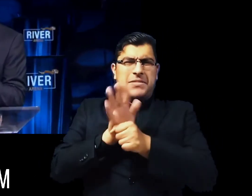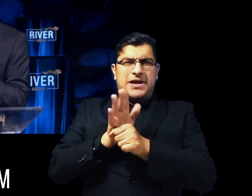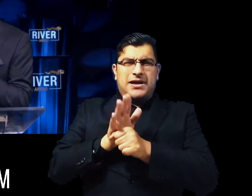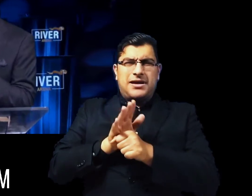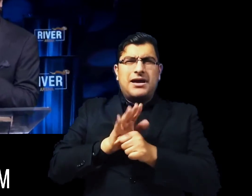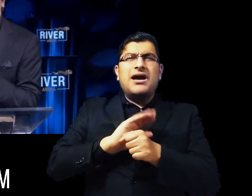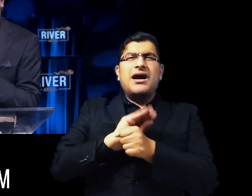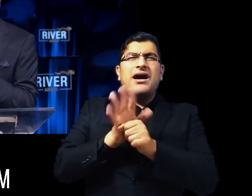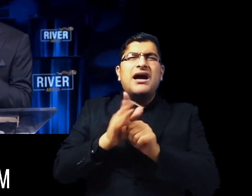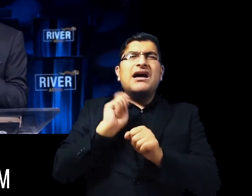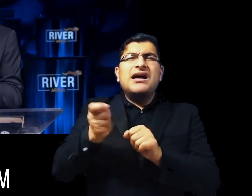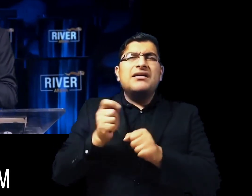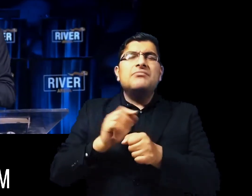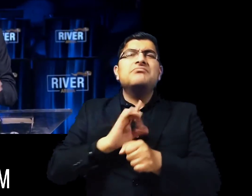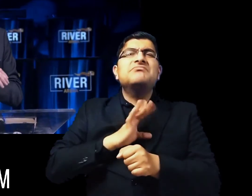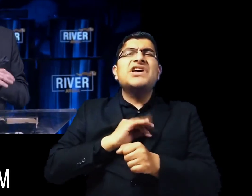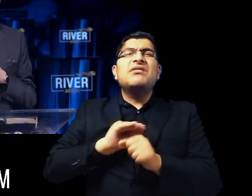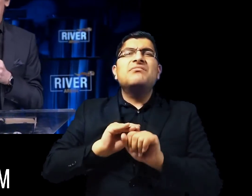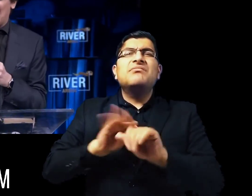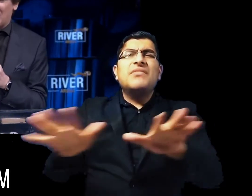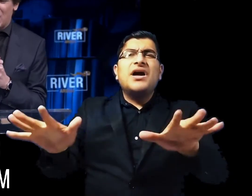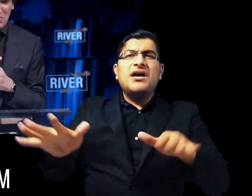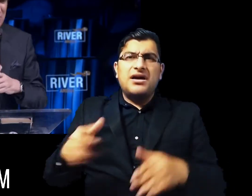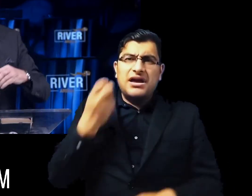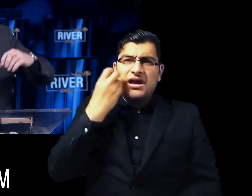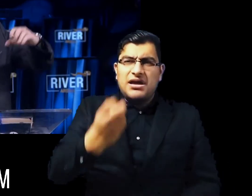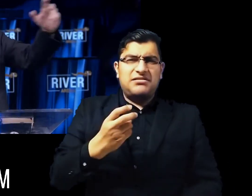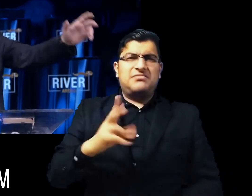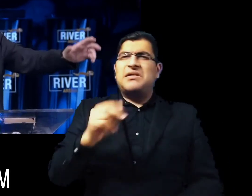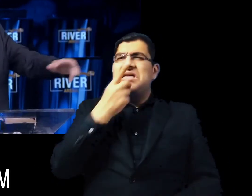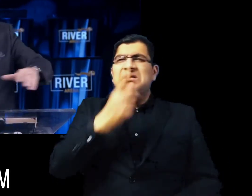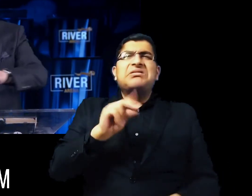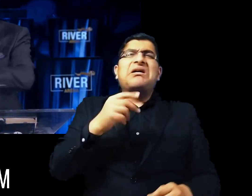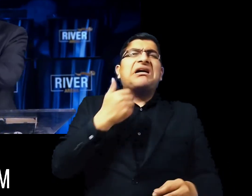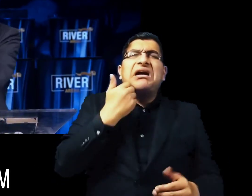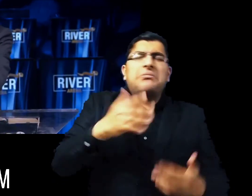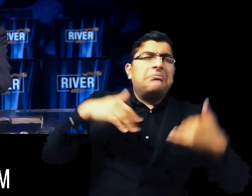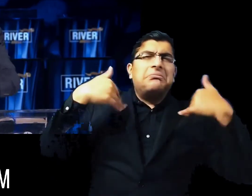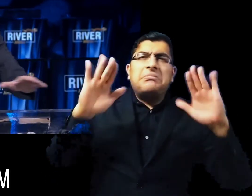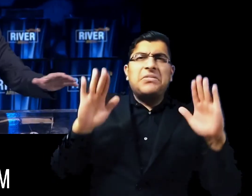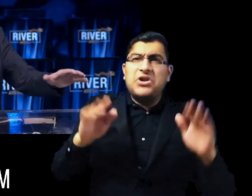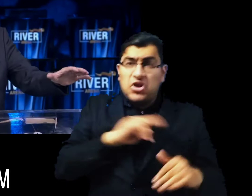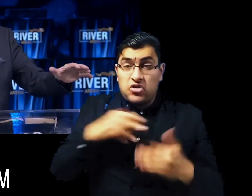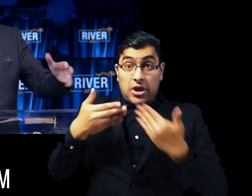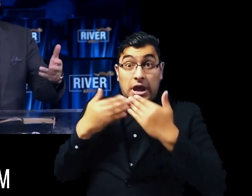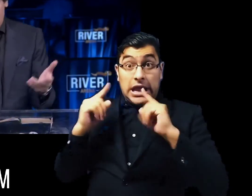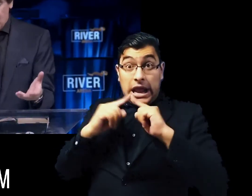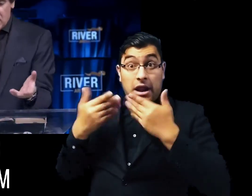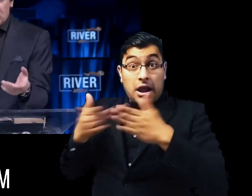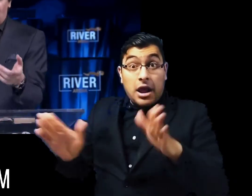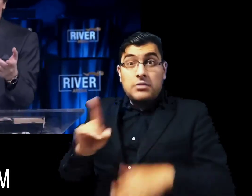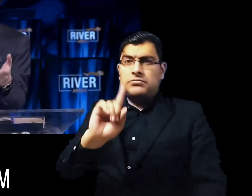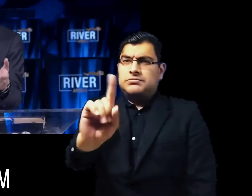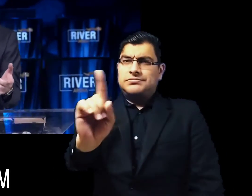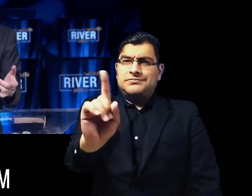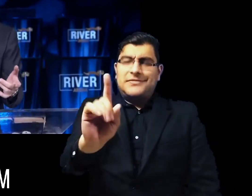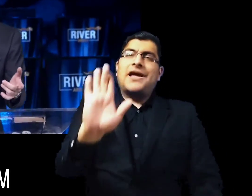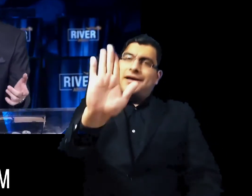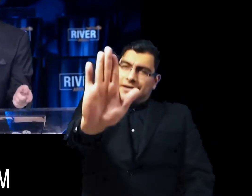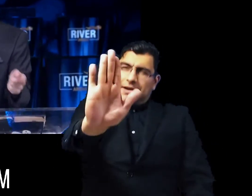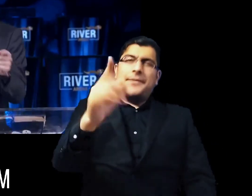miedo. Díganme lo que quieran, que no me importan los enfermos. No estamos abriendo la iglesia, porque, a